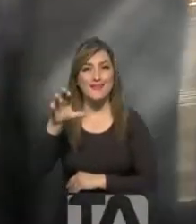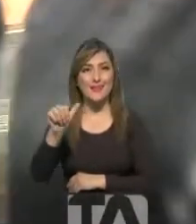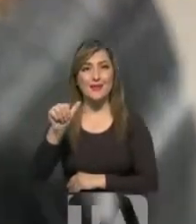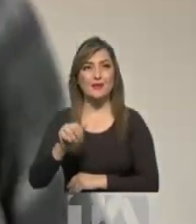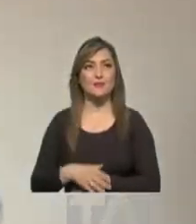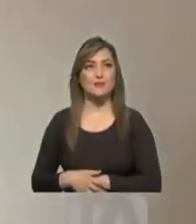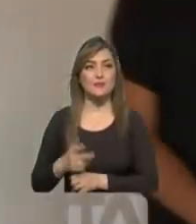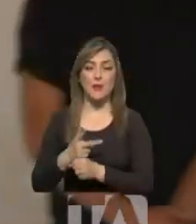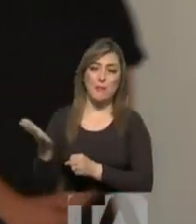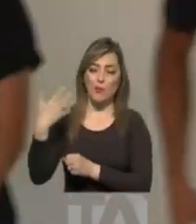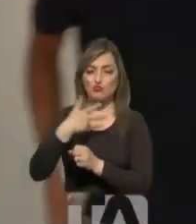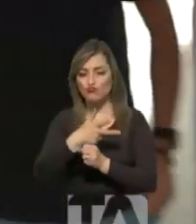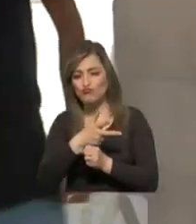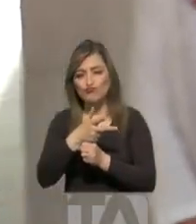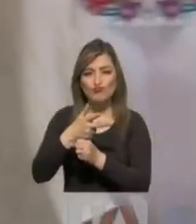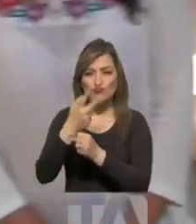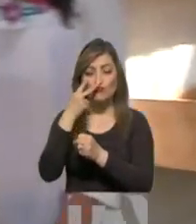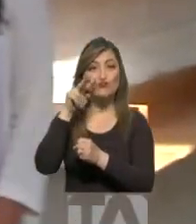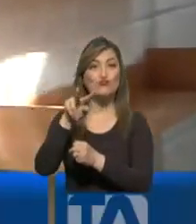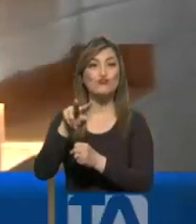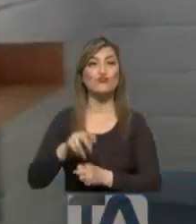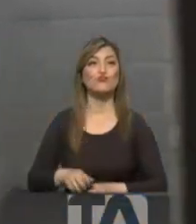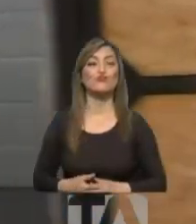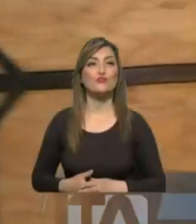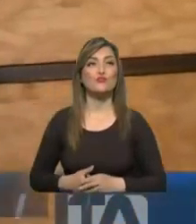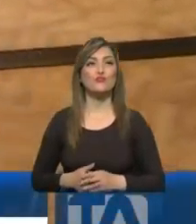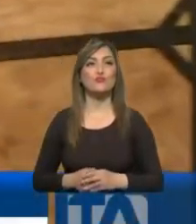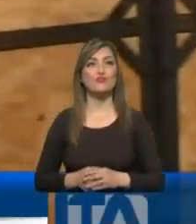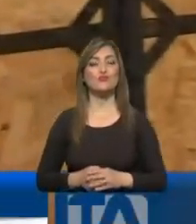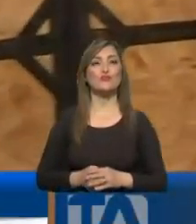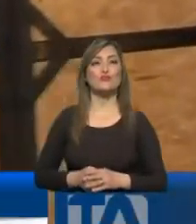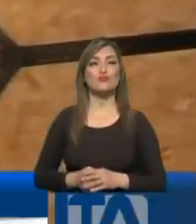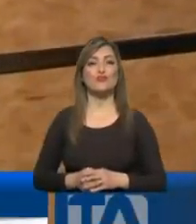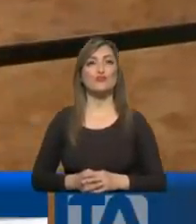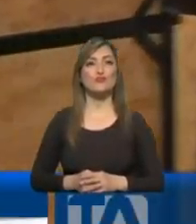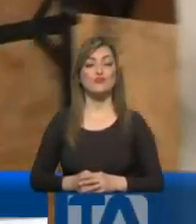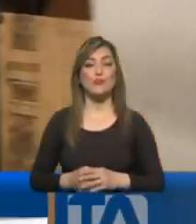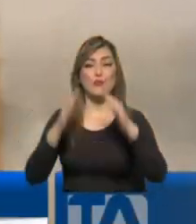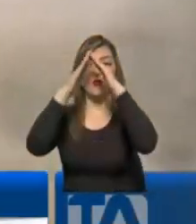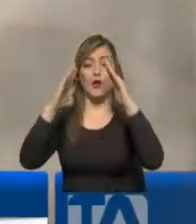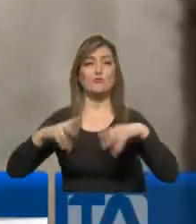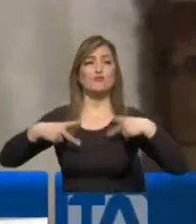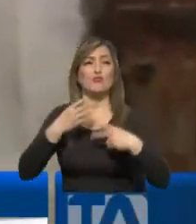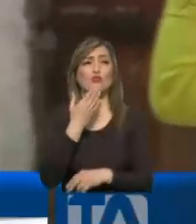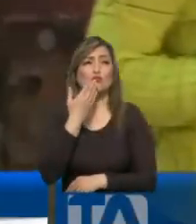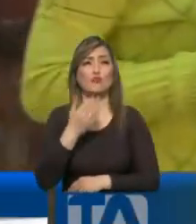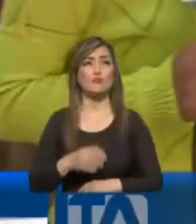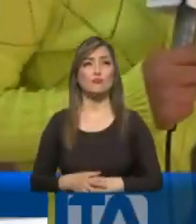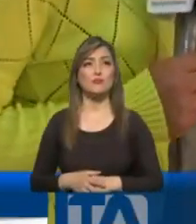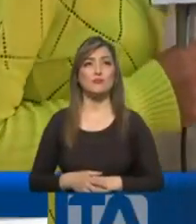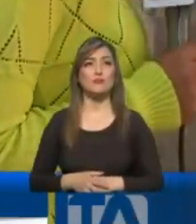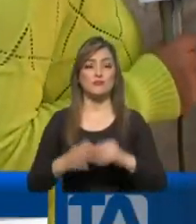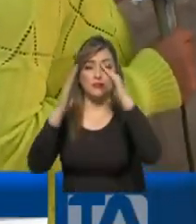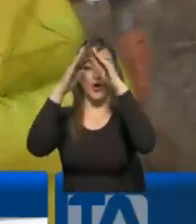me acompañe, por favor, porque vamos a observar cómo vive actualmente Doña María, es decir, cuál es la